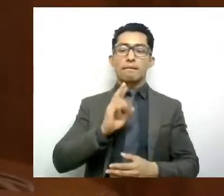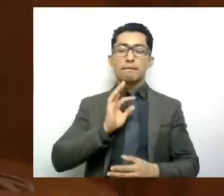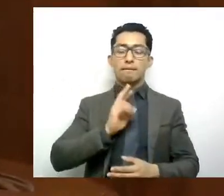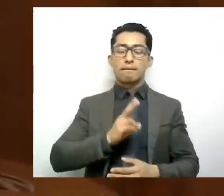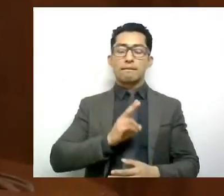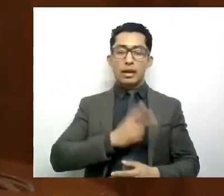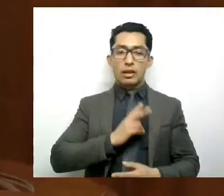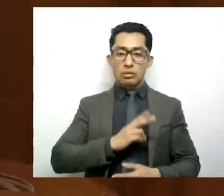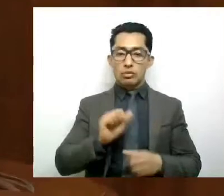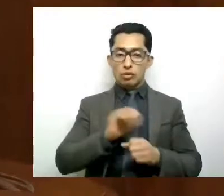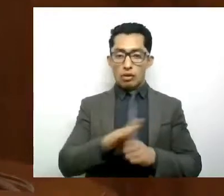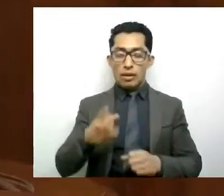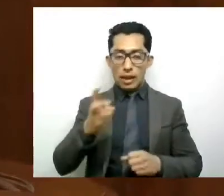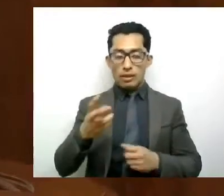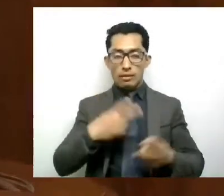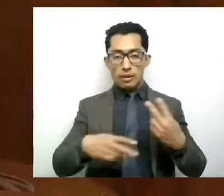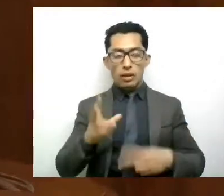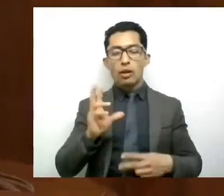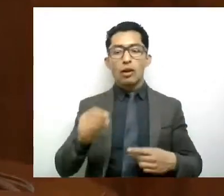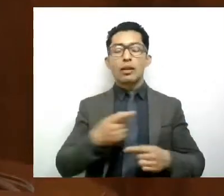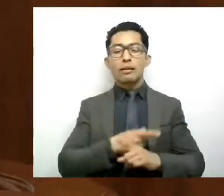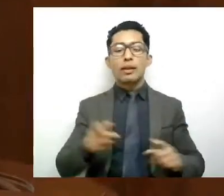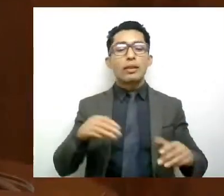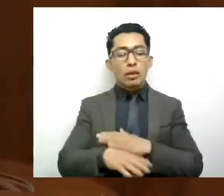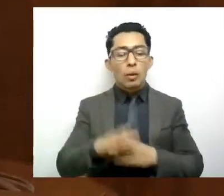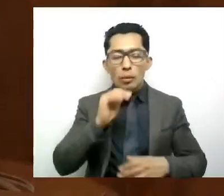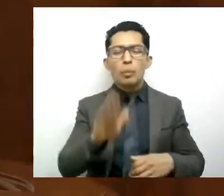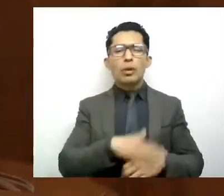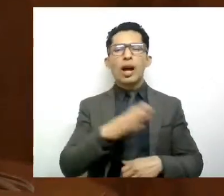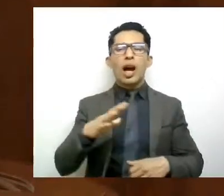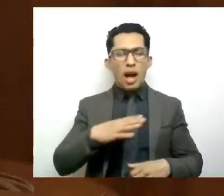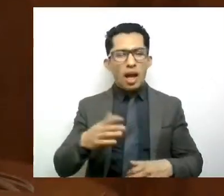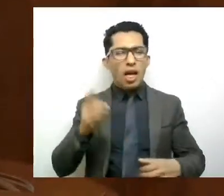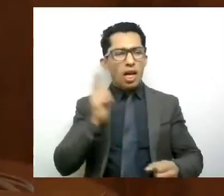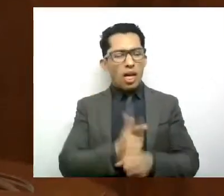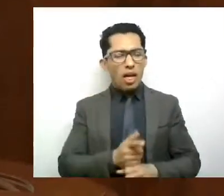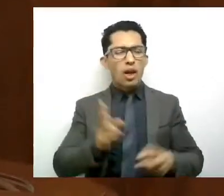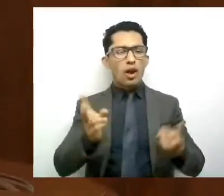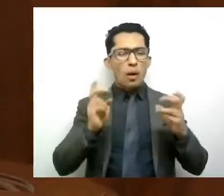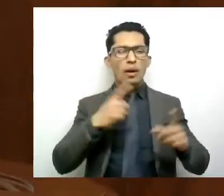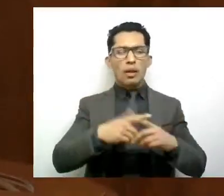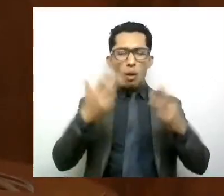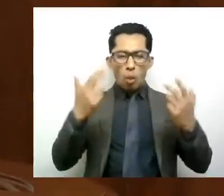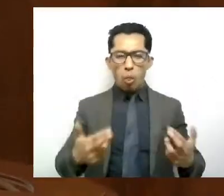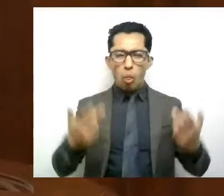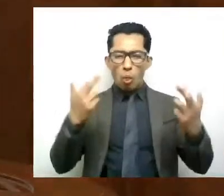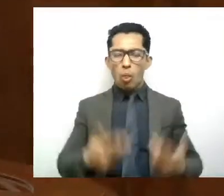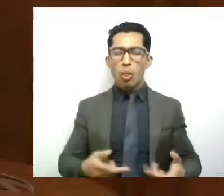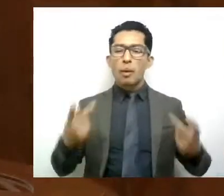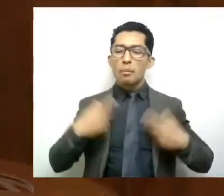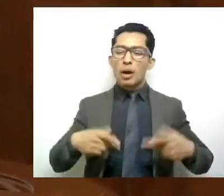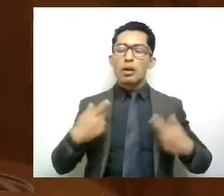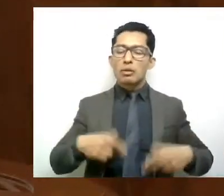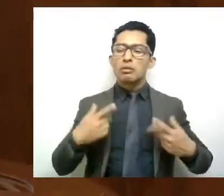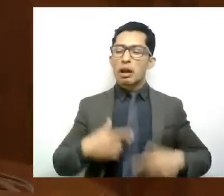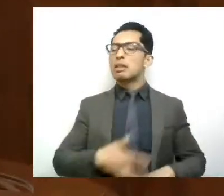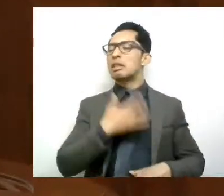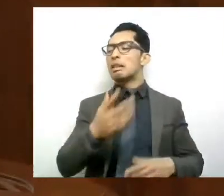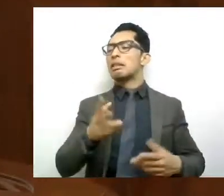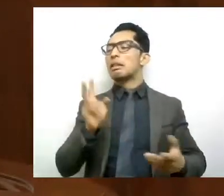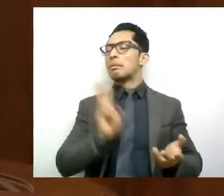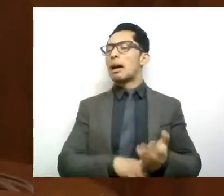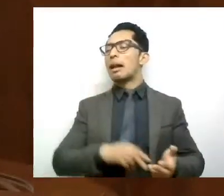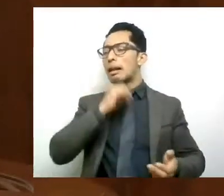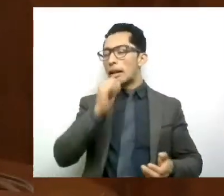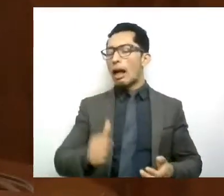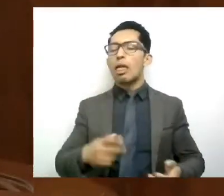sino era el saqueo, el robo, la destrucción y el vandalismo que personas sin escrúpulos habían causado